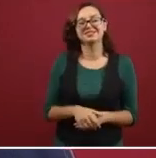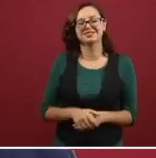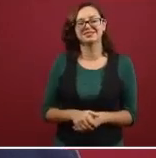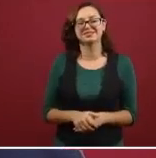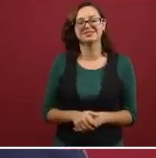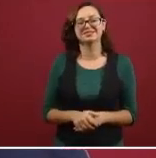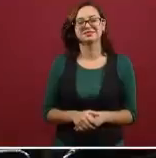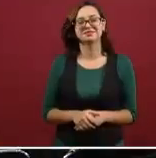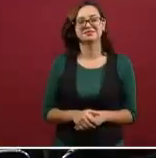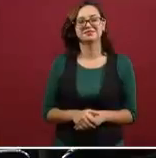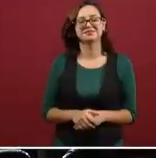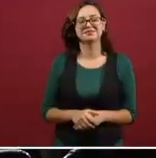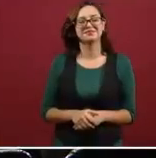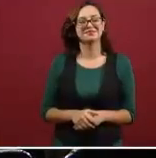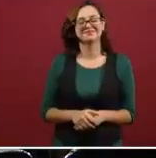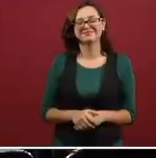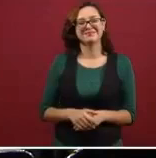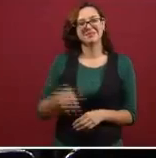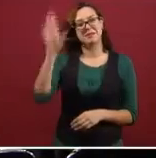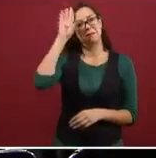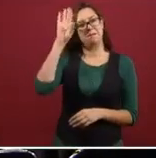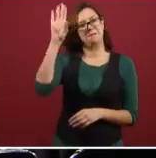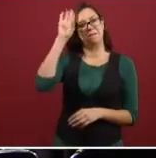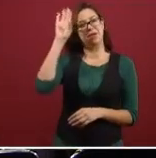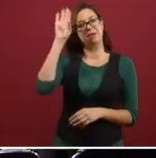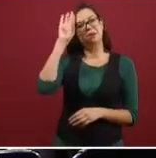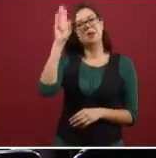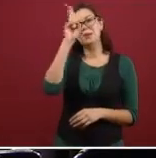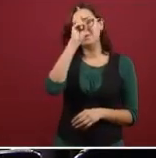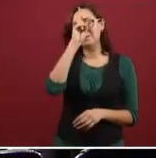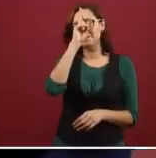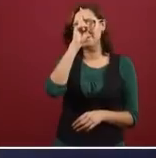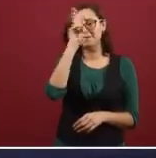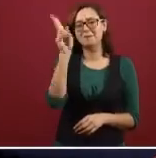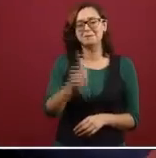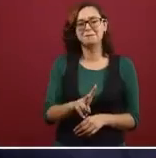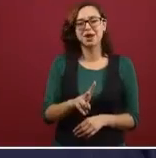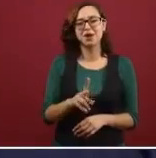a lo que se llegó, que le entregaban